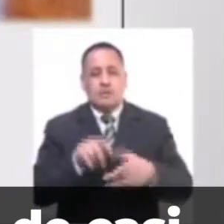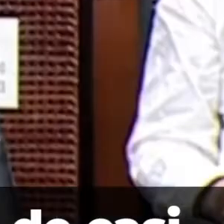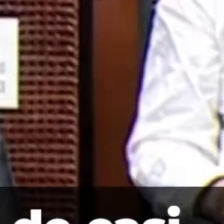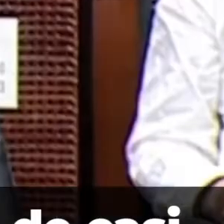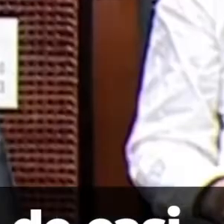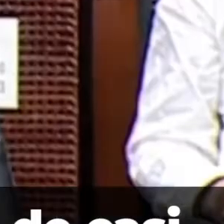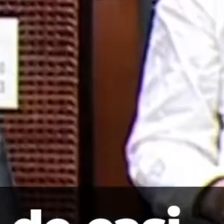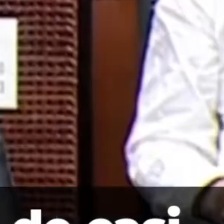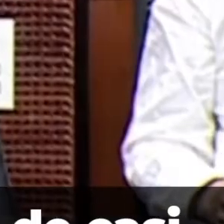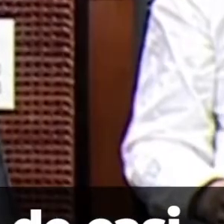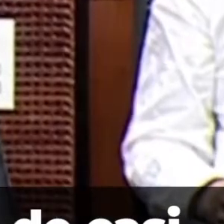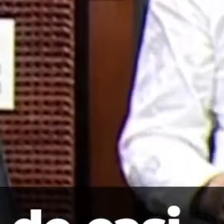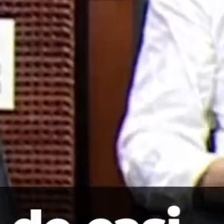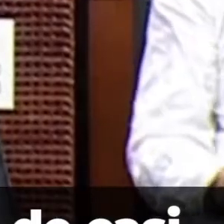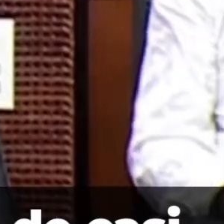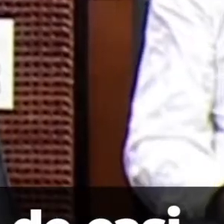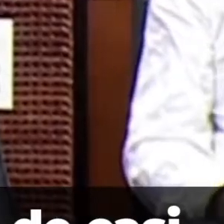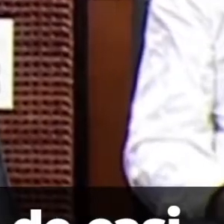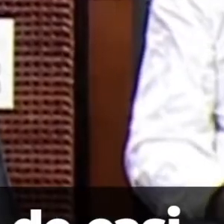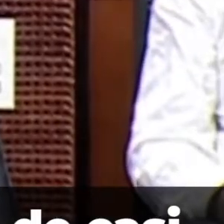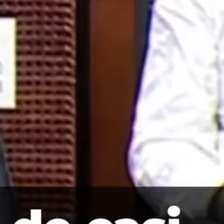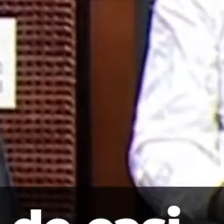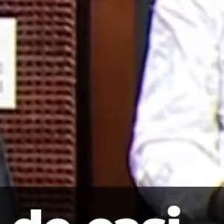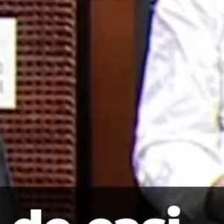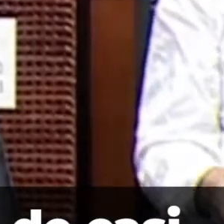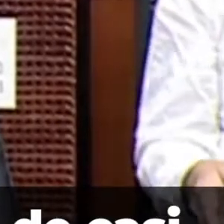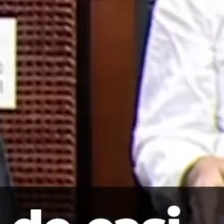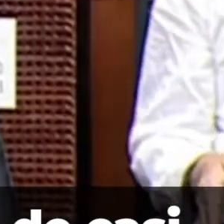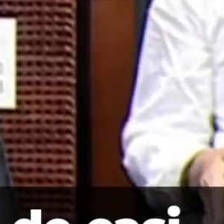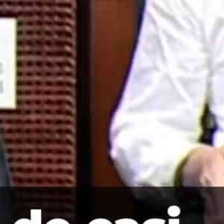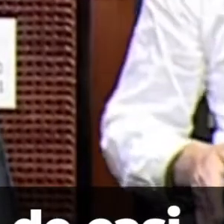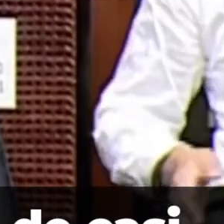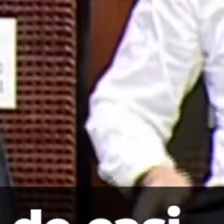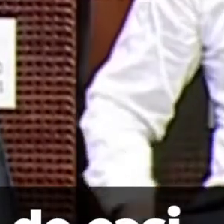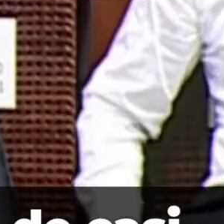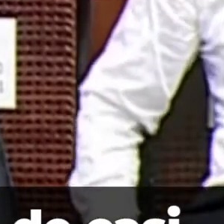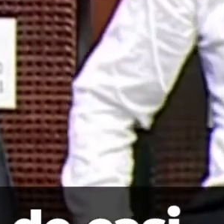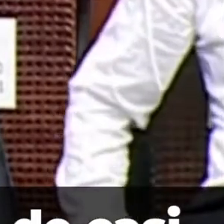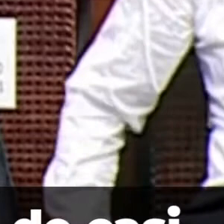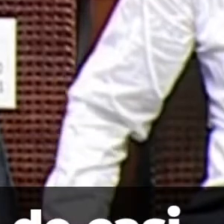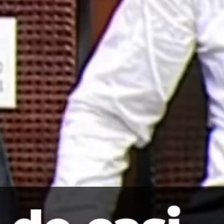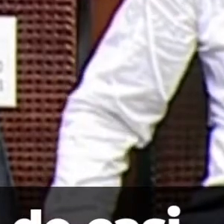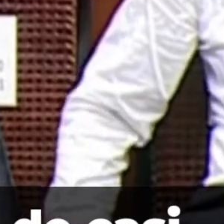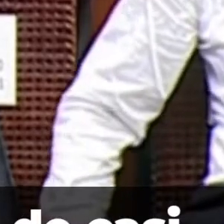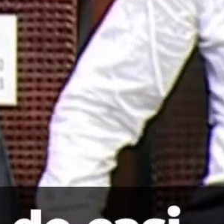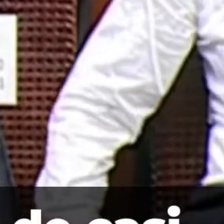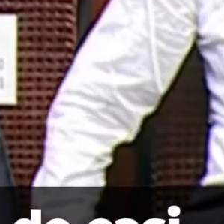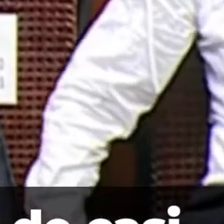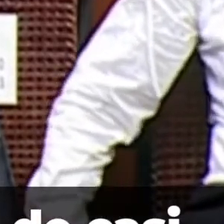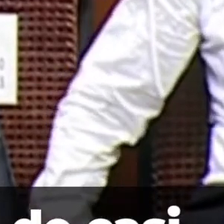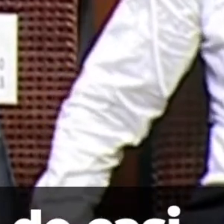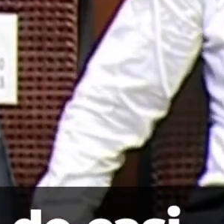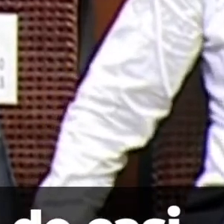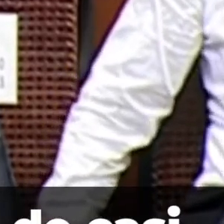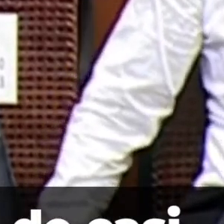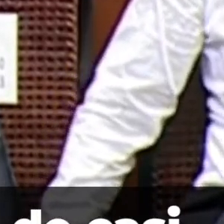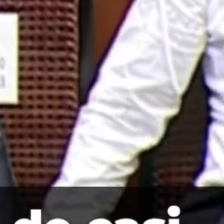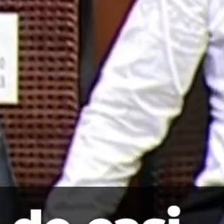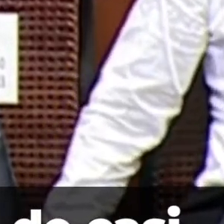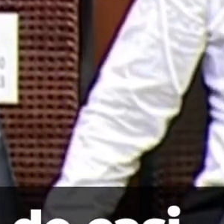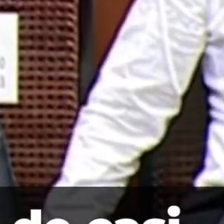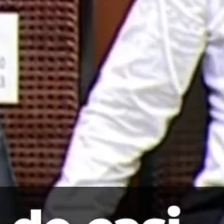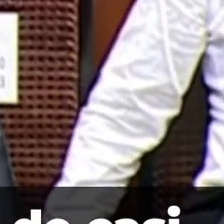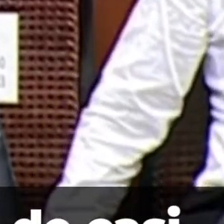soles para garantizar la continuidad de la entrega de la subvención económica a las personas pobres y extremadamente pobres de los